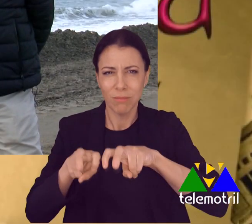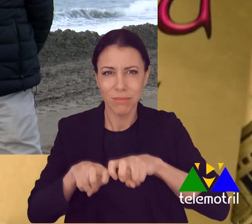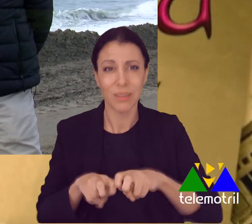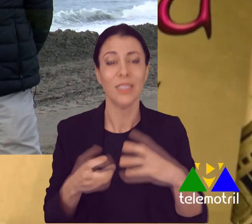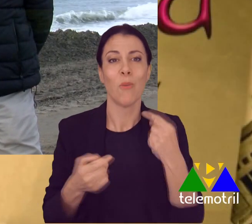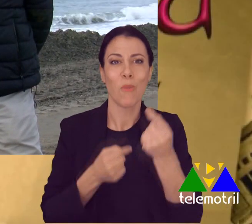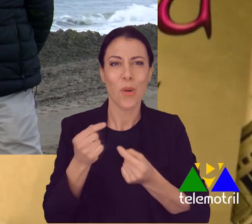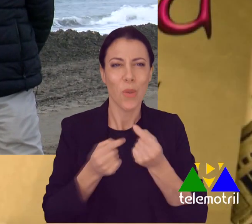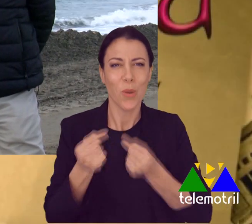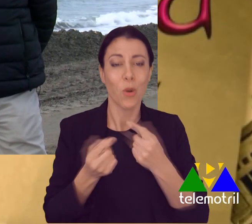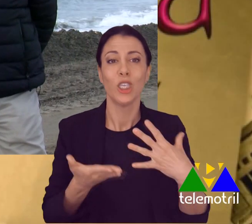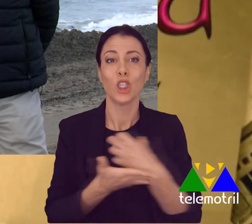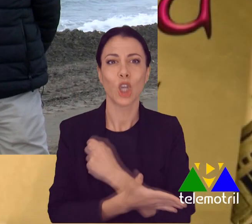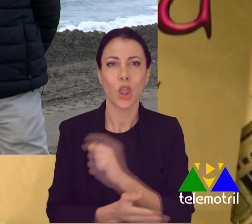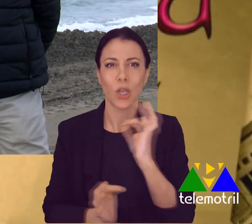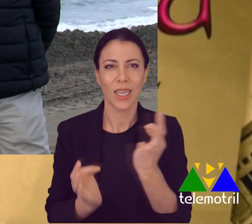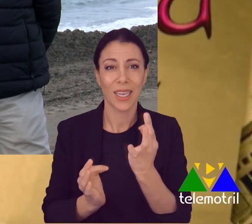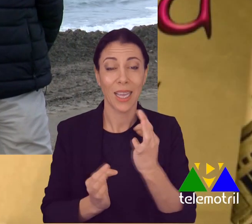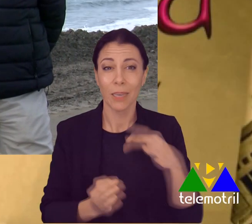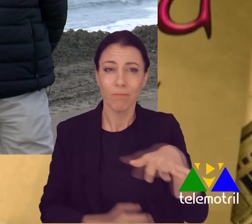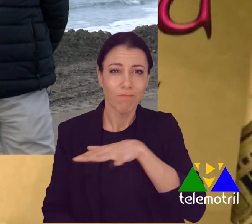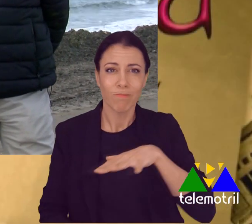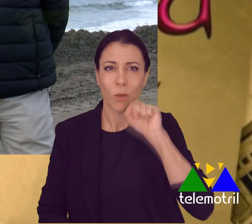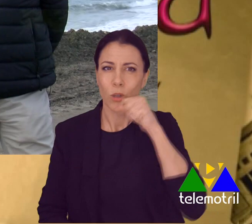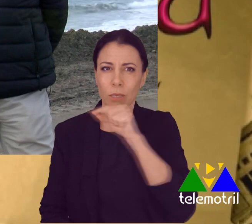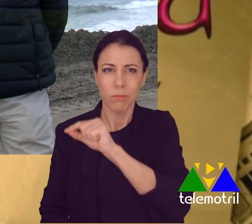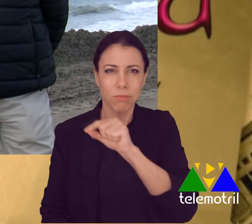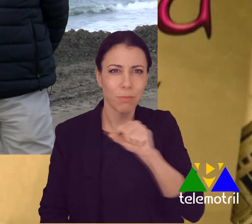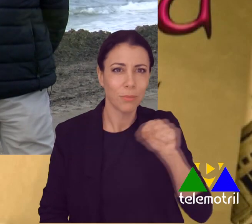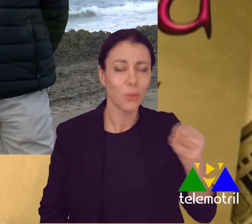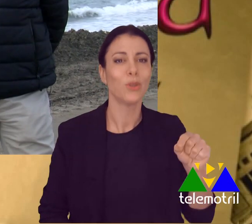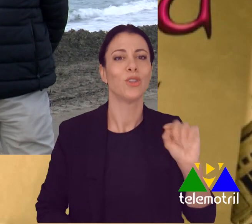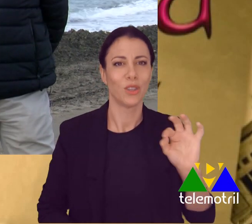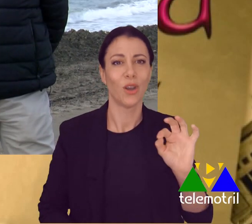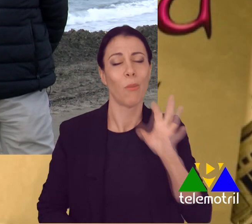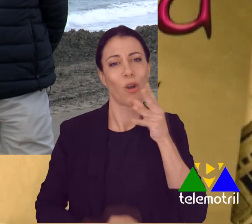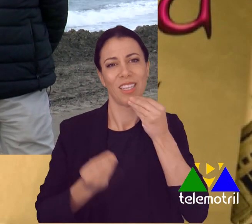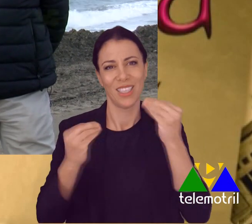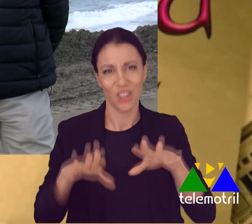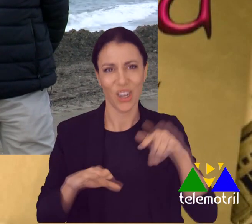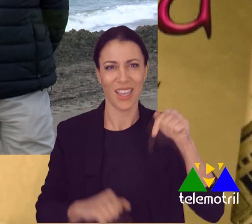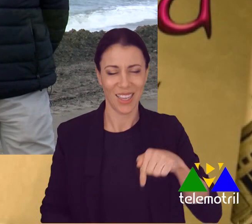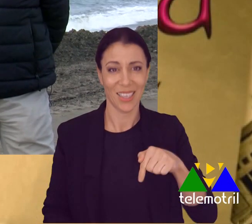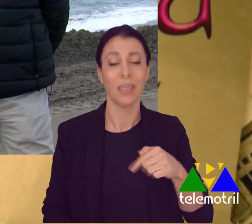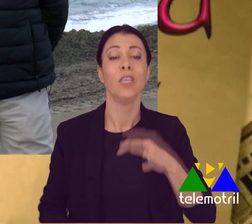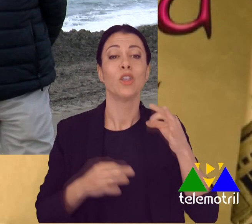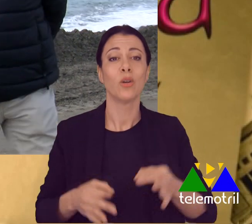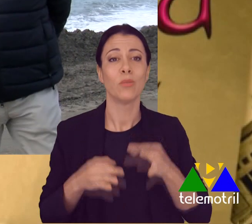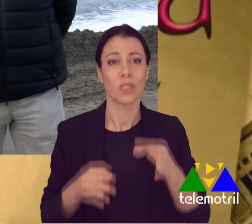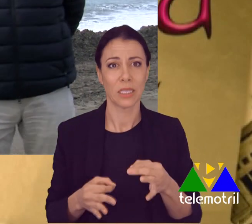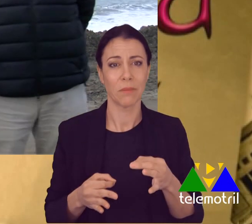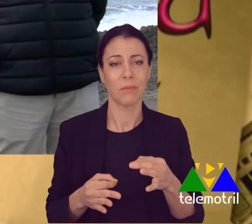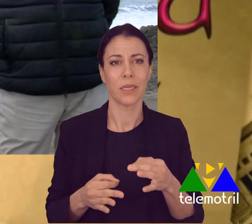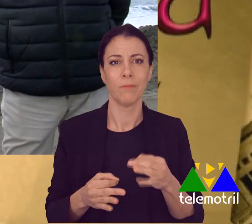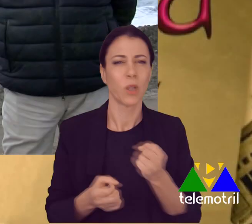un poquito en todos los puntos de nuestro municipio, en todos los puntos de nuestra geografía, la historia de nuestro municipio. Y como siempre, con